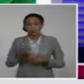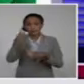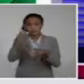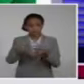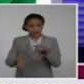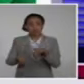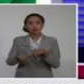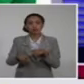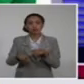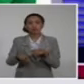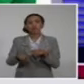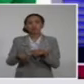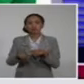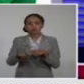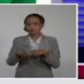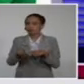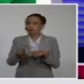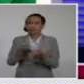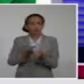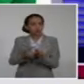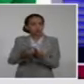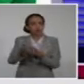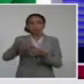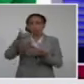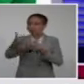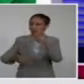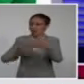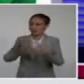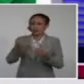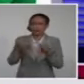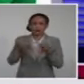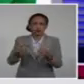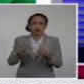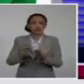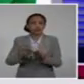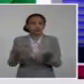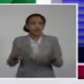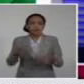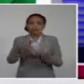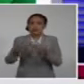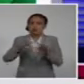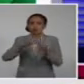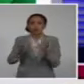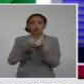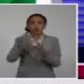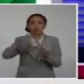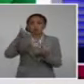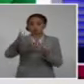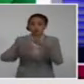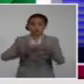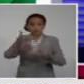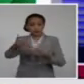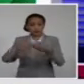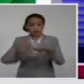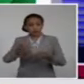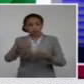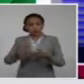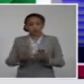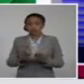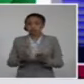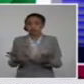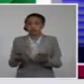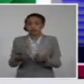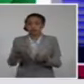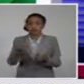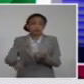terapia intensiva, se aplicaron todos los tratamientos y realmente en un